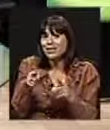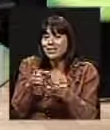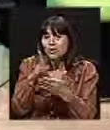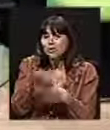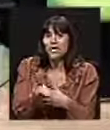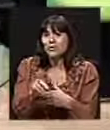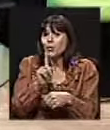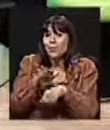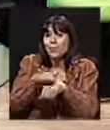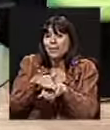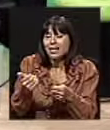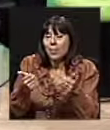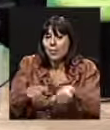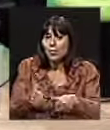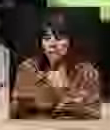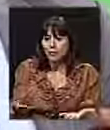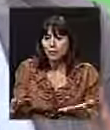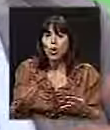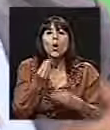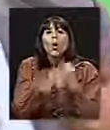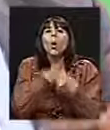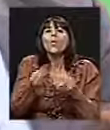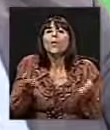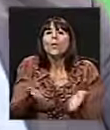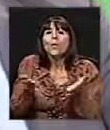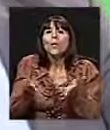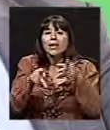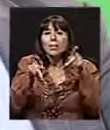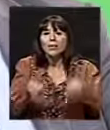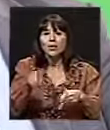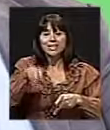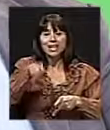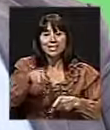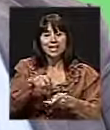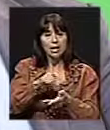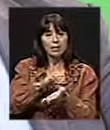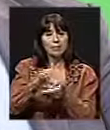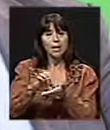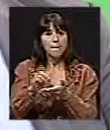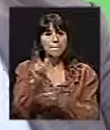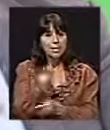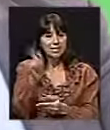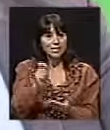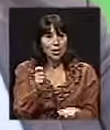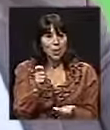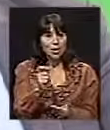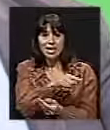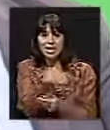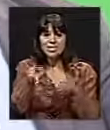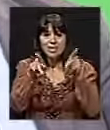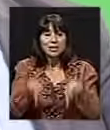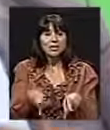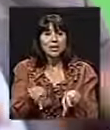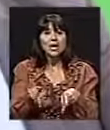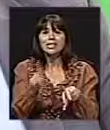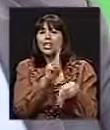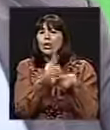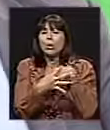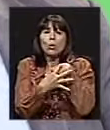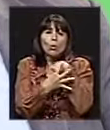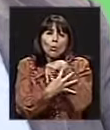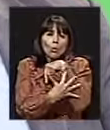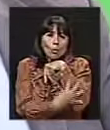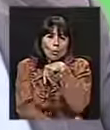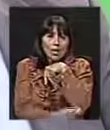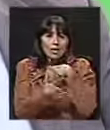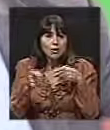aprobar. Cómo promover que las personas que necesitan una pensión y no están en estado de extrema pobreza, que es lo que ocurre en